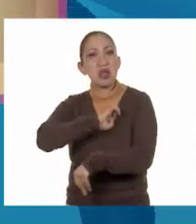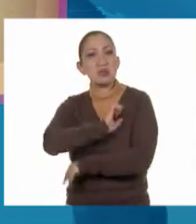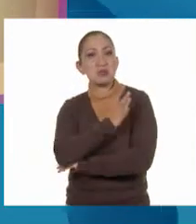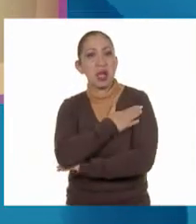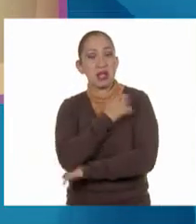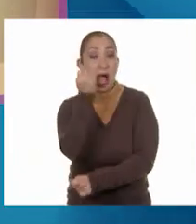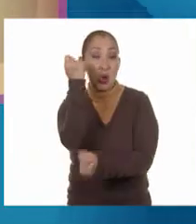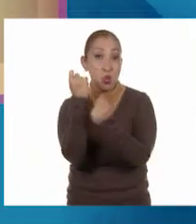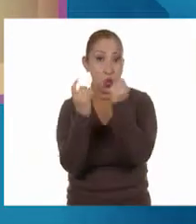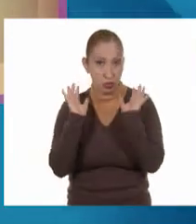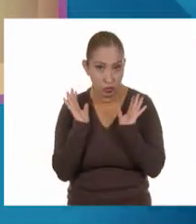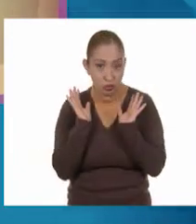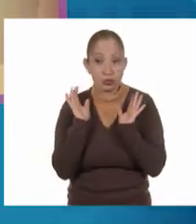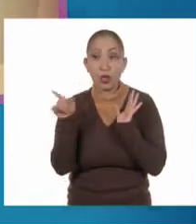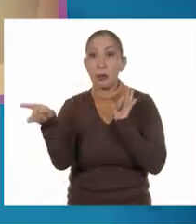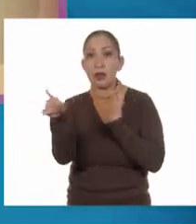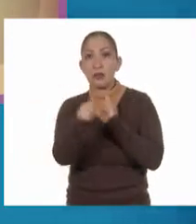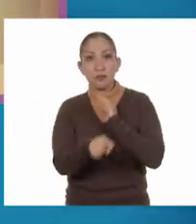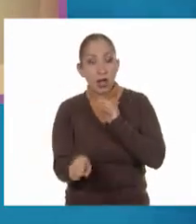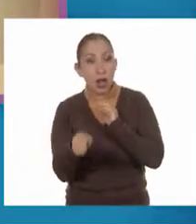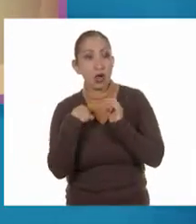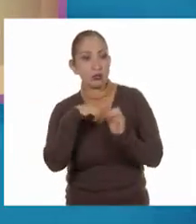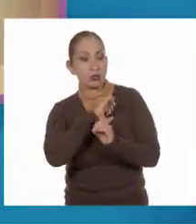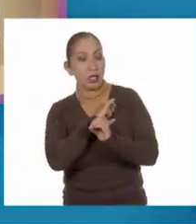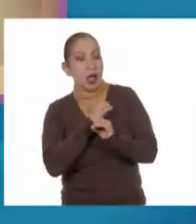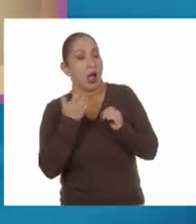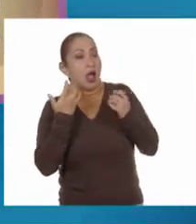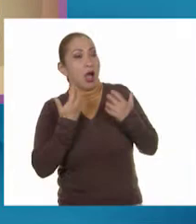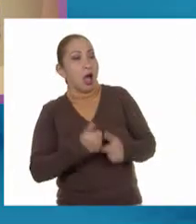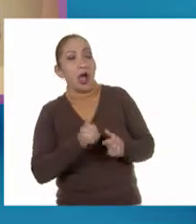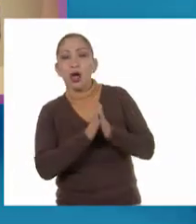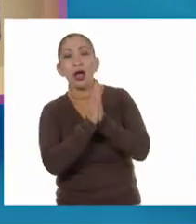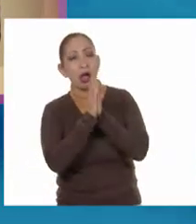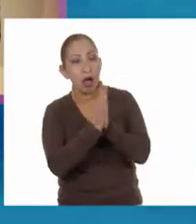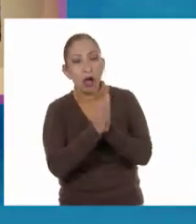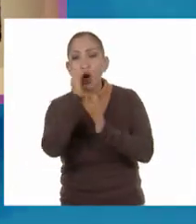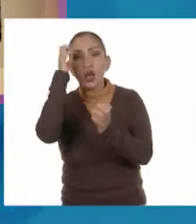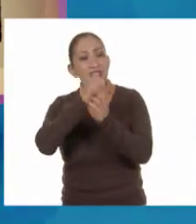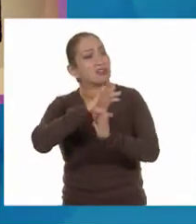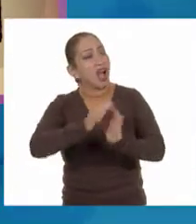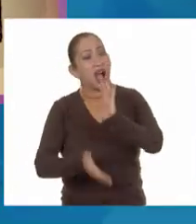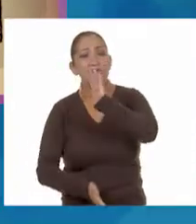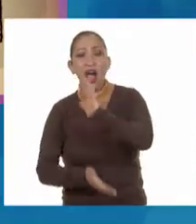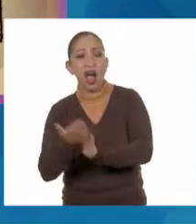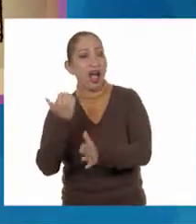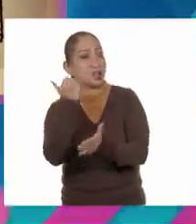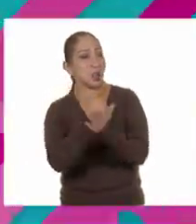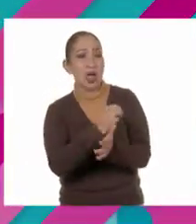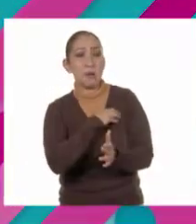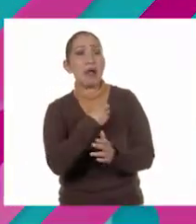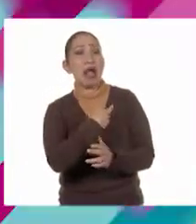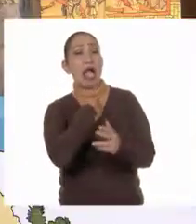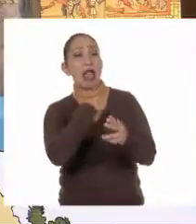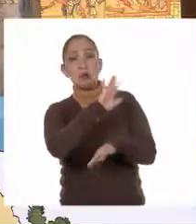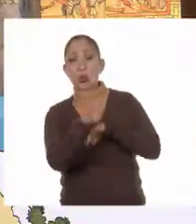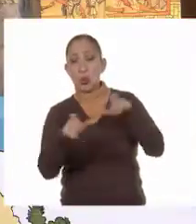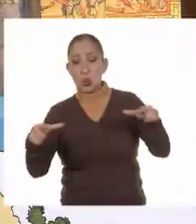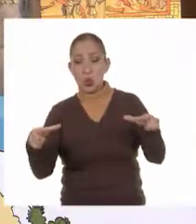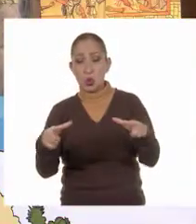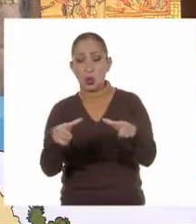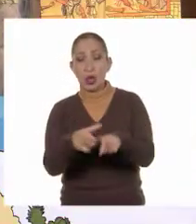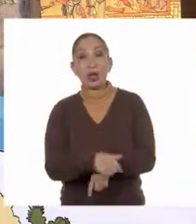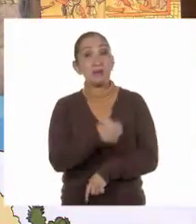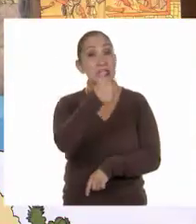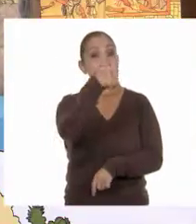el principio, los oficiales y regidores españoles pidieron a Cortés que ordenara la retirada de la ciudad. Sin embargo, tuvieron que pasar